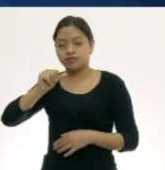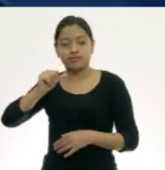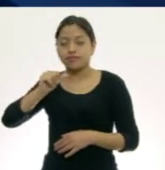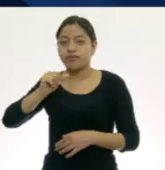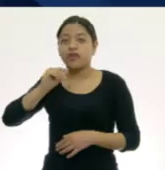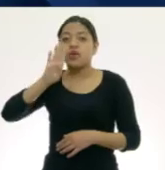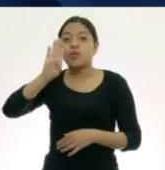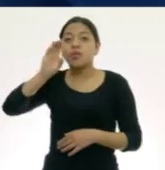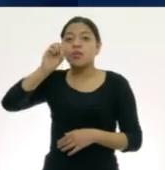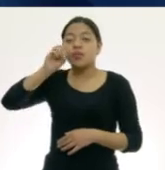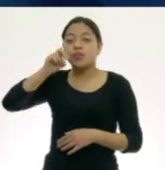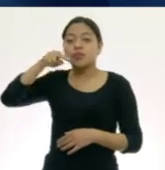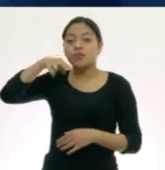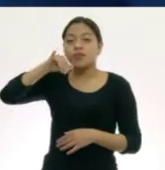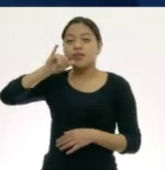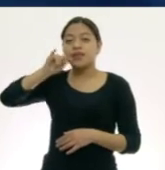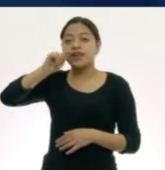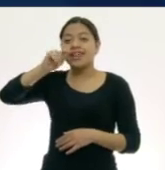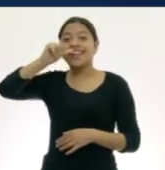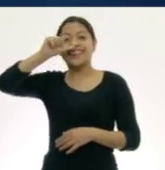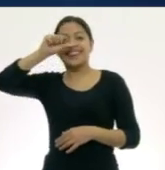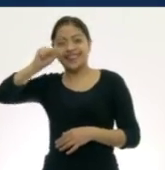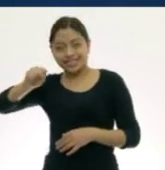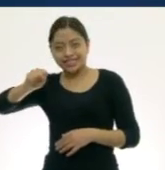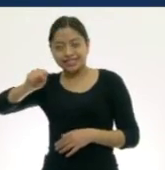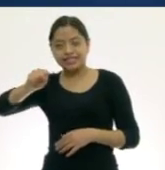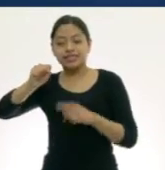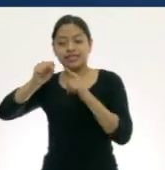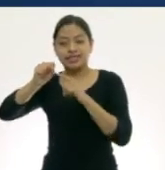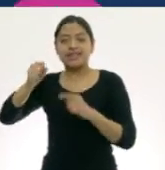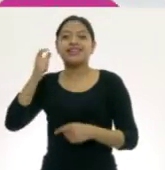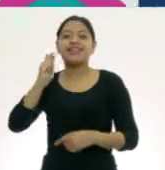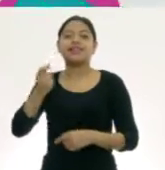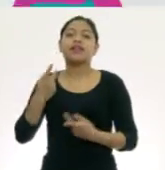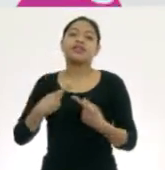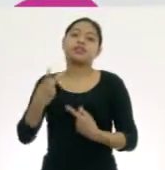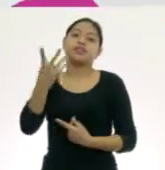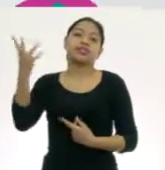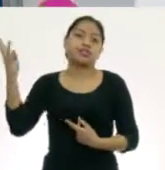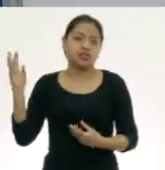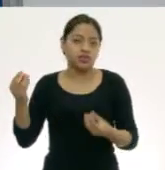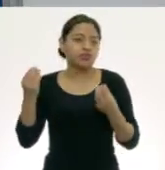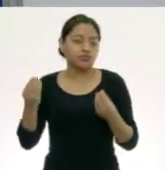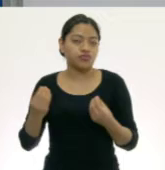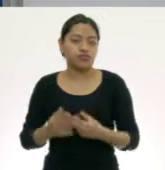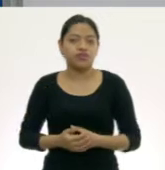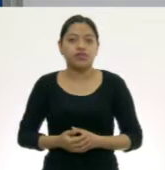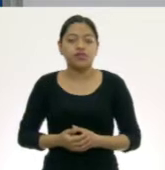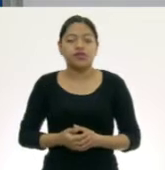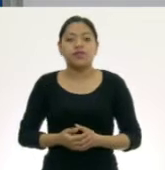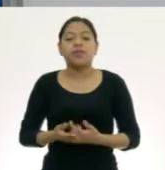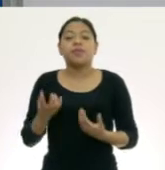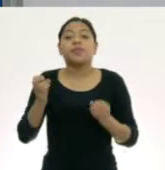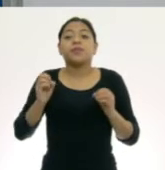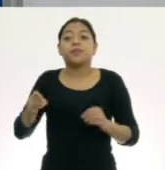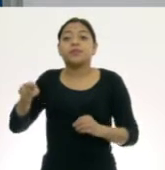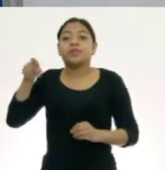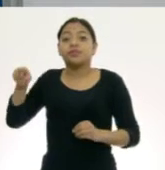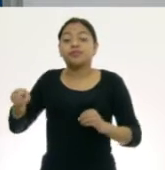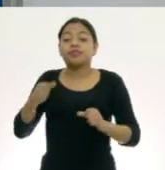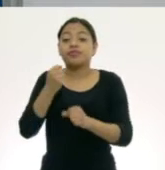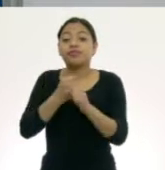O él practicó natación muy bien. No puedo decir él